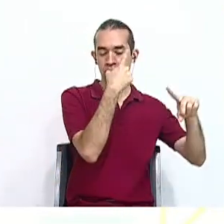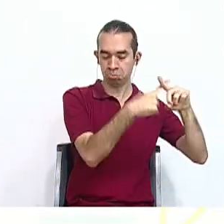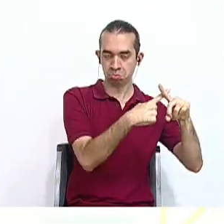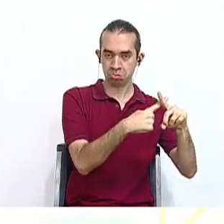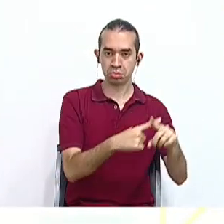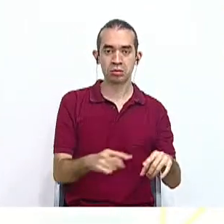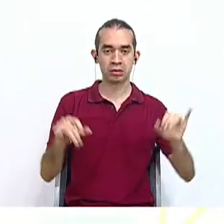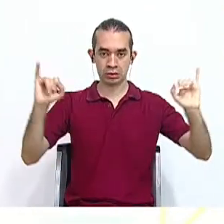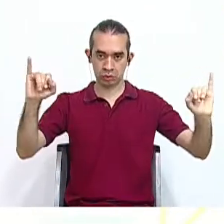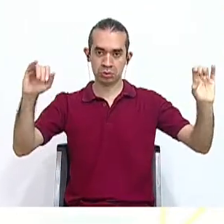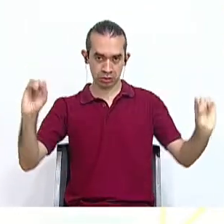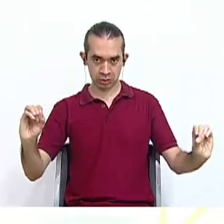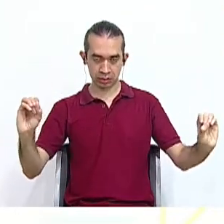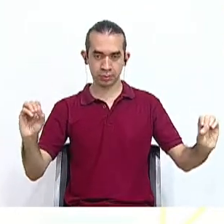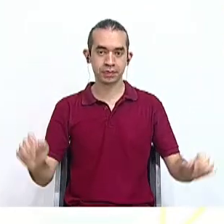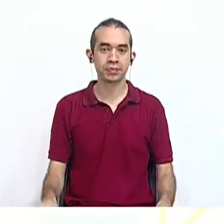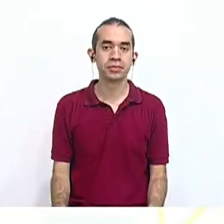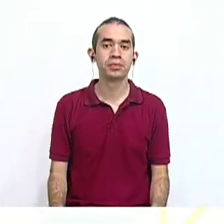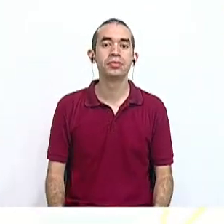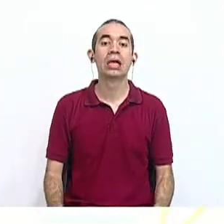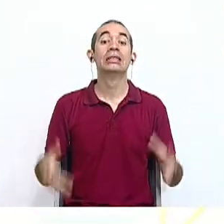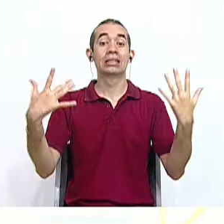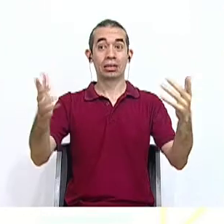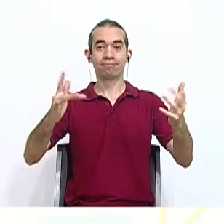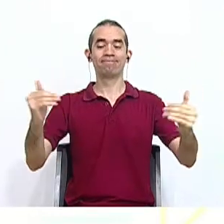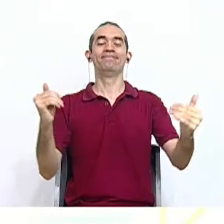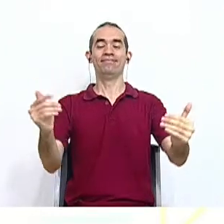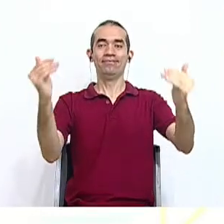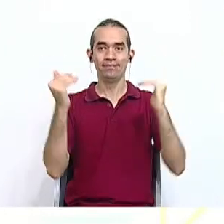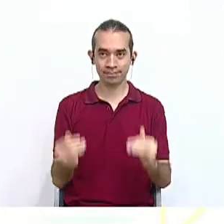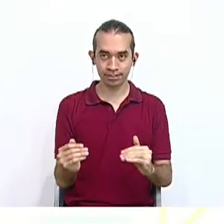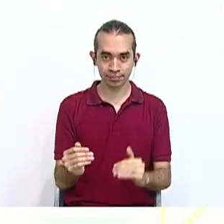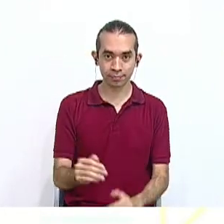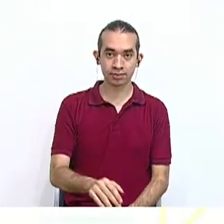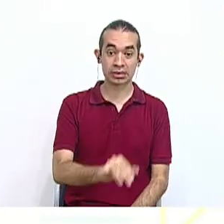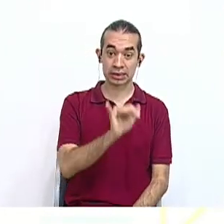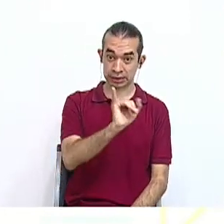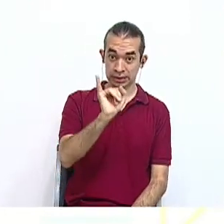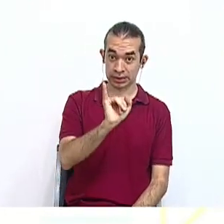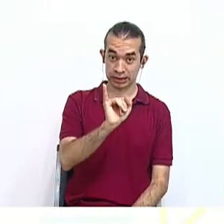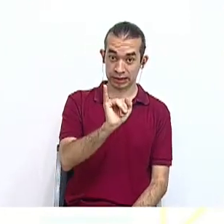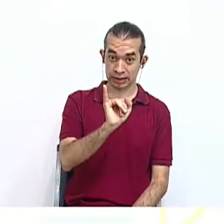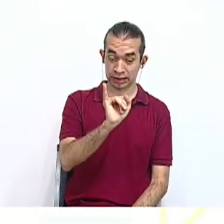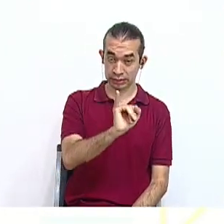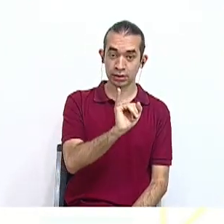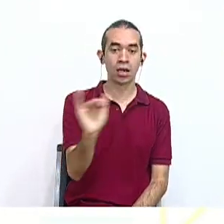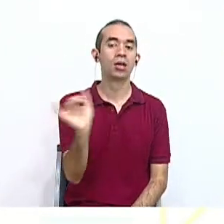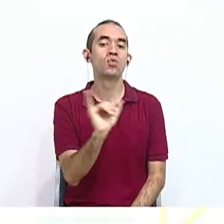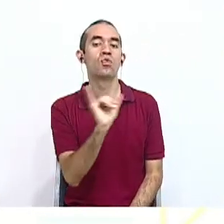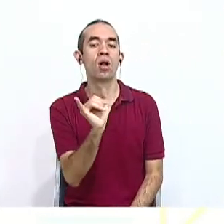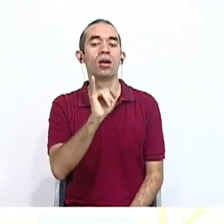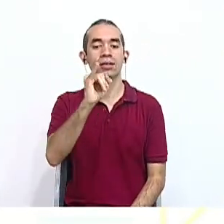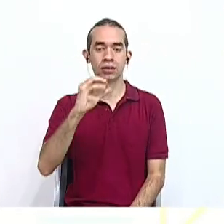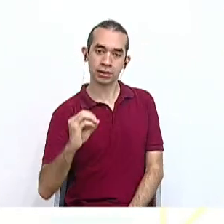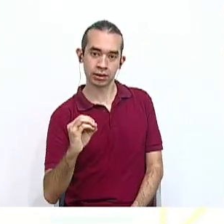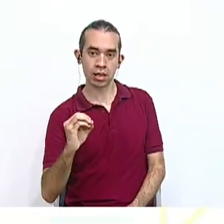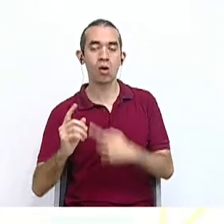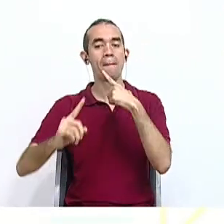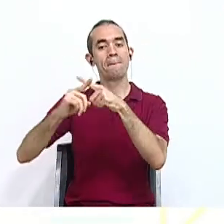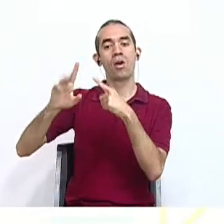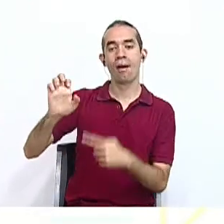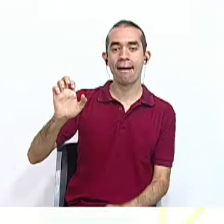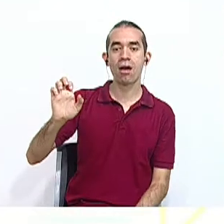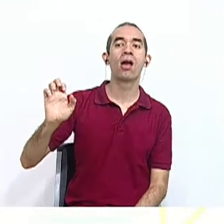ecuación por I sub 0 y obtenemos que la intensidad de luz es igual a I sub 0 por